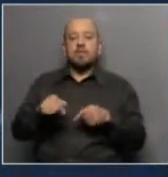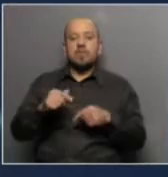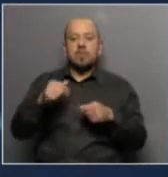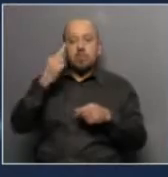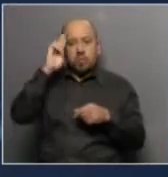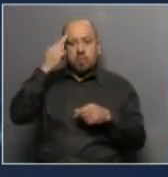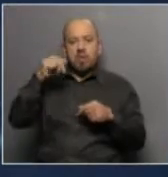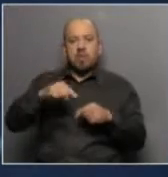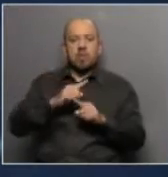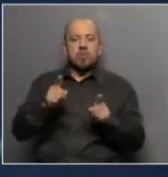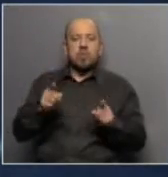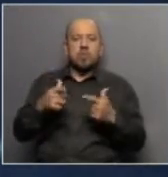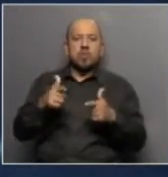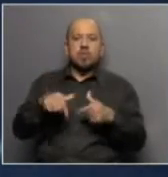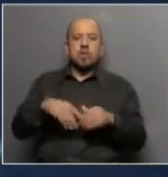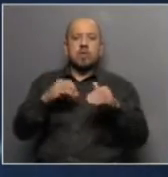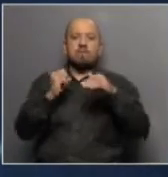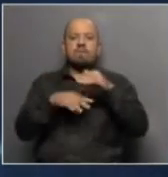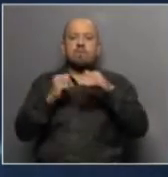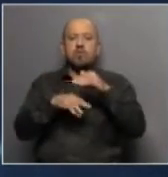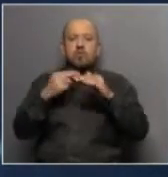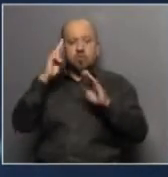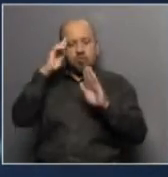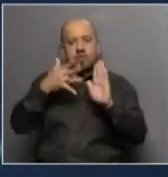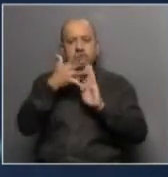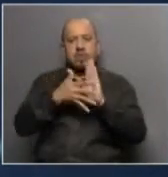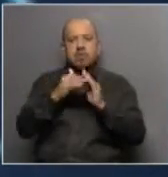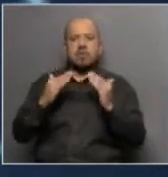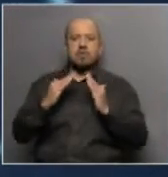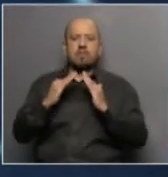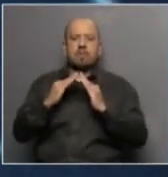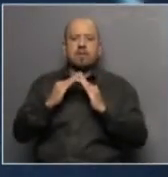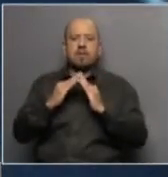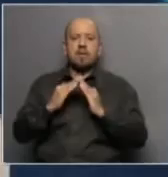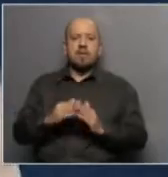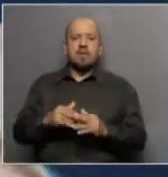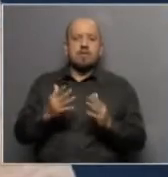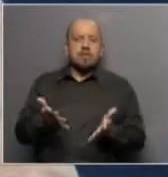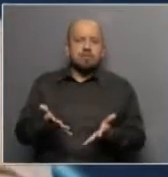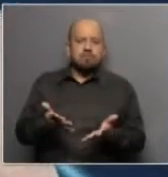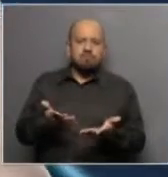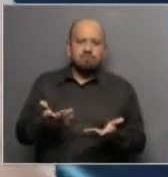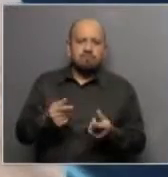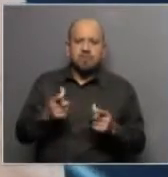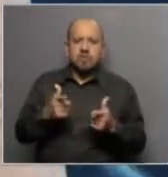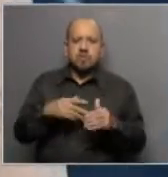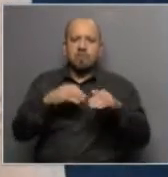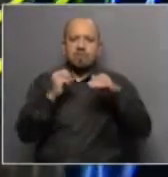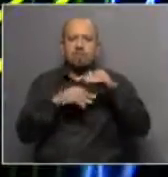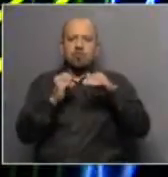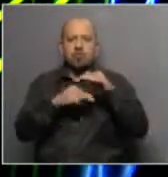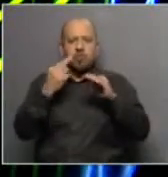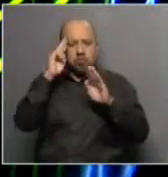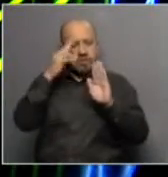ustedes han reclamado, que es una herramienta, que es el Fondo Nacional de Vivienda. Por ejemplo, si se puede decir una herramienta tan grande, tan grosa como un Fondo Nacional de